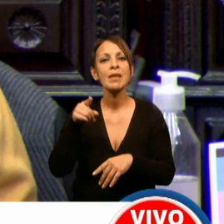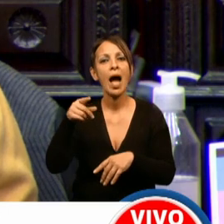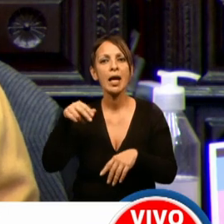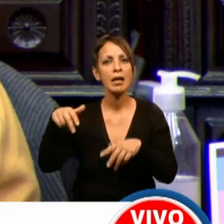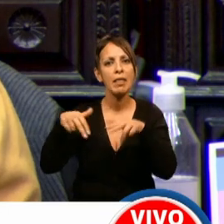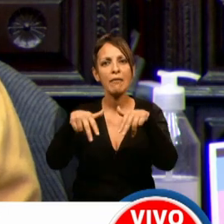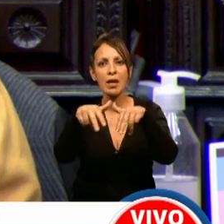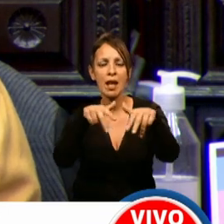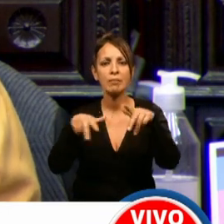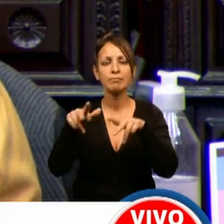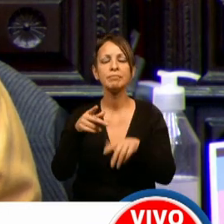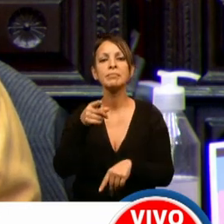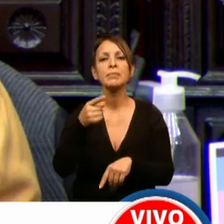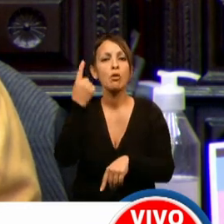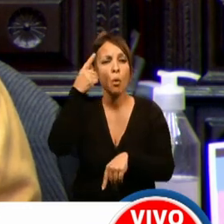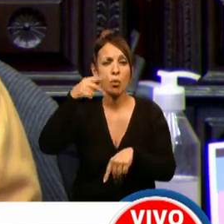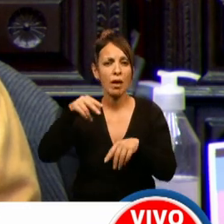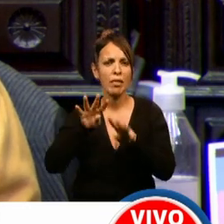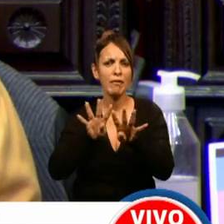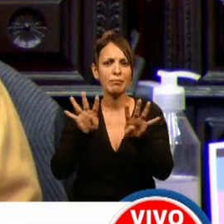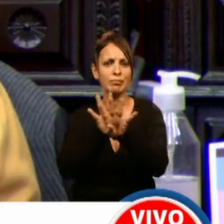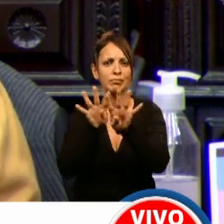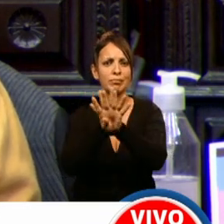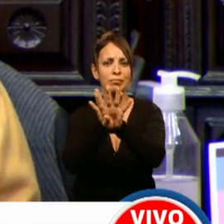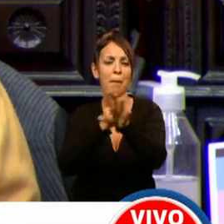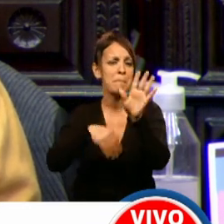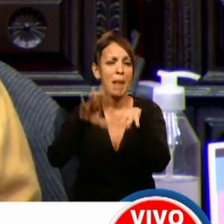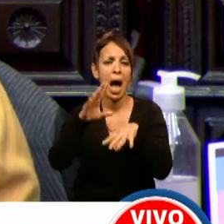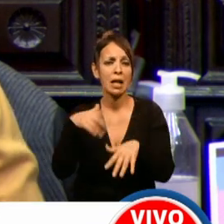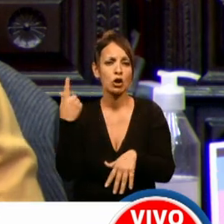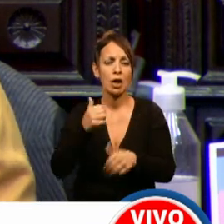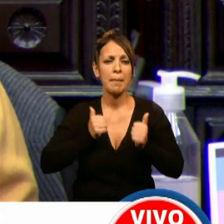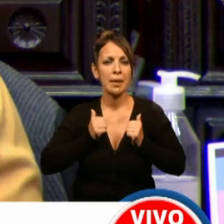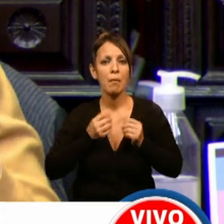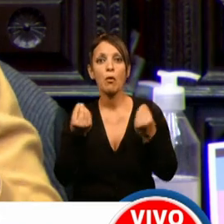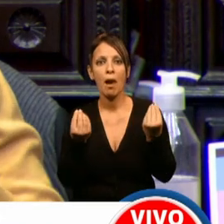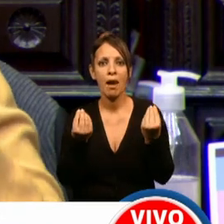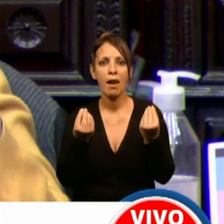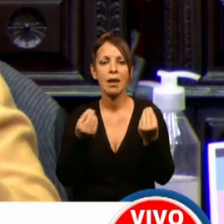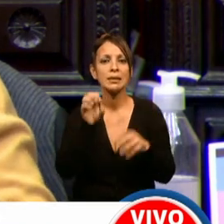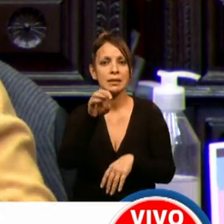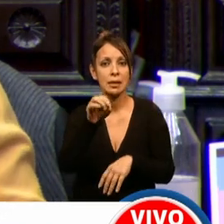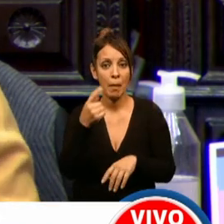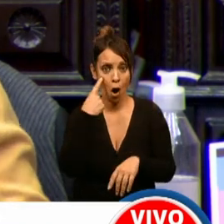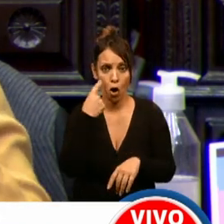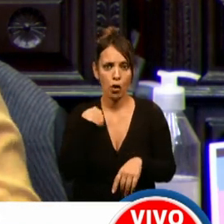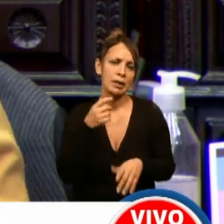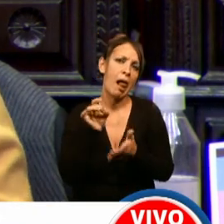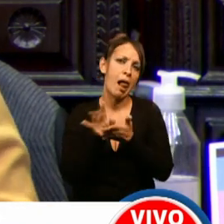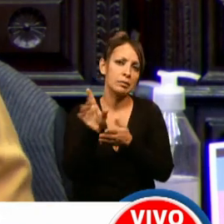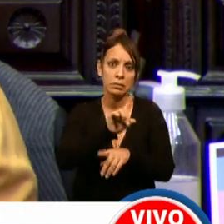desfiles y uno de los desfiles más esperados era el de lo que se llamaban esto no es un término despectivo